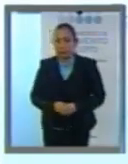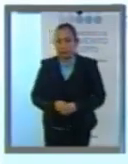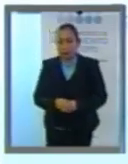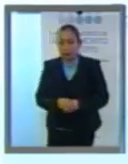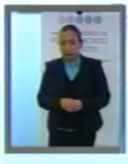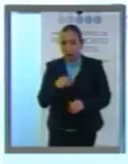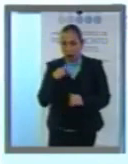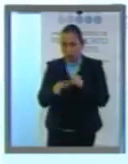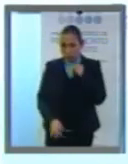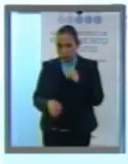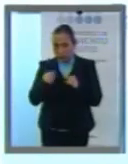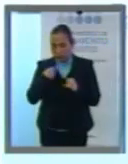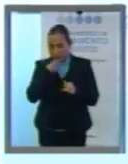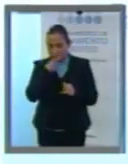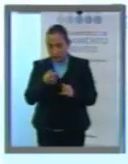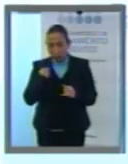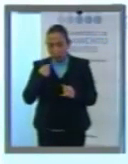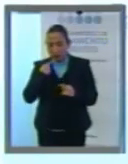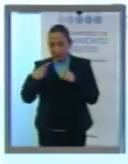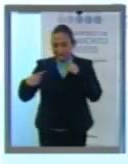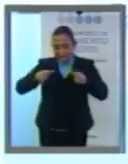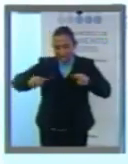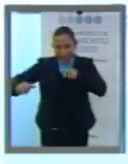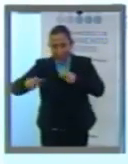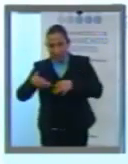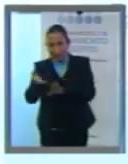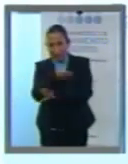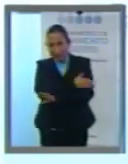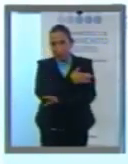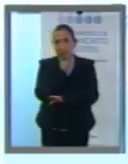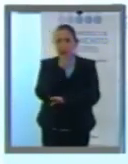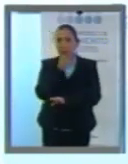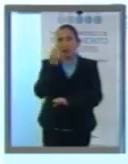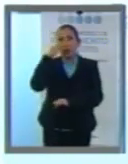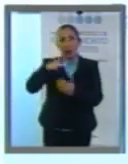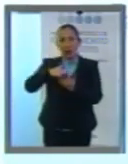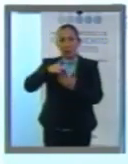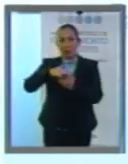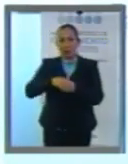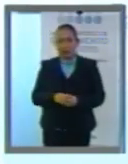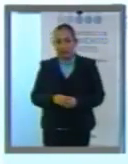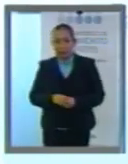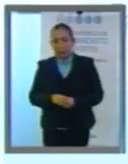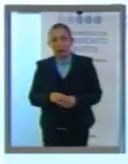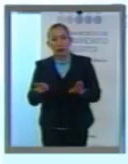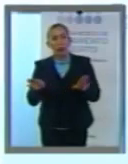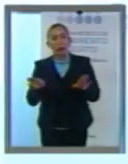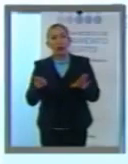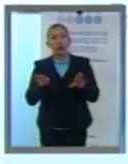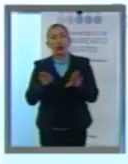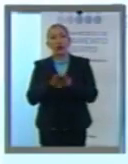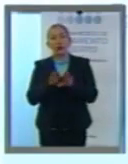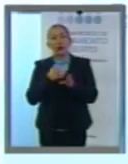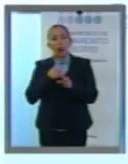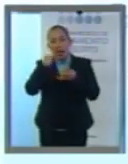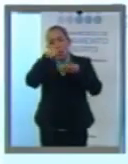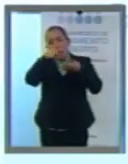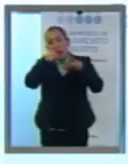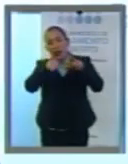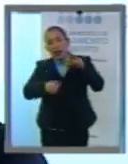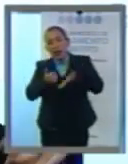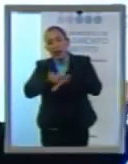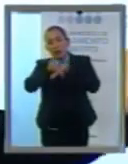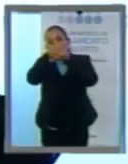Y culmino con un debate que nos hacen también para esta mesa. ¿Qué aspectos va a favorecer